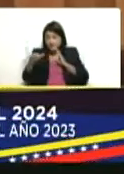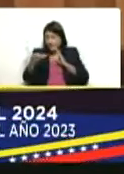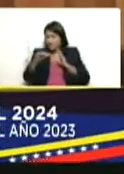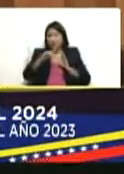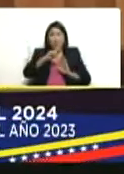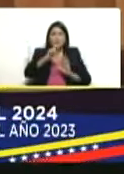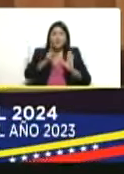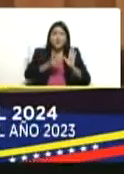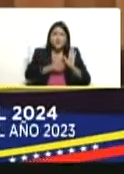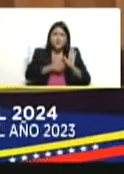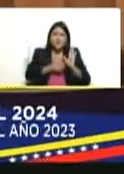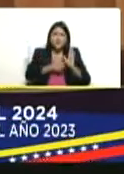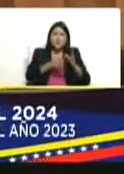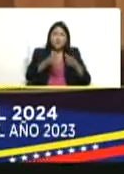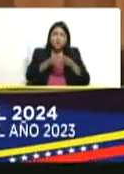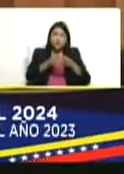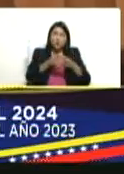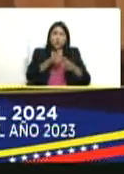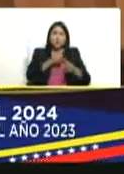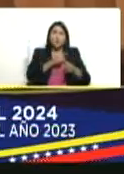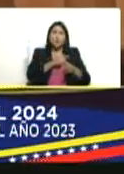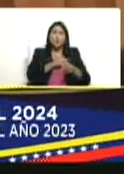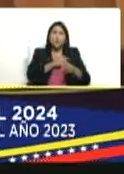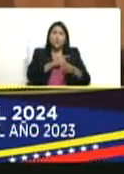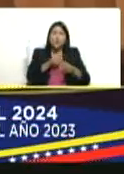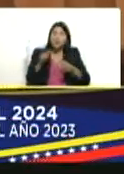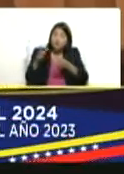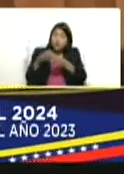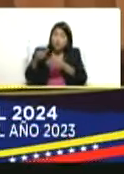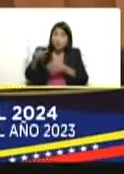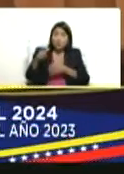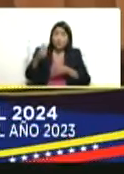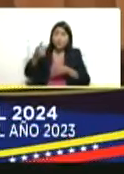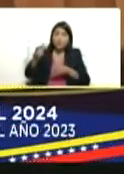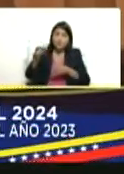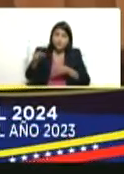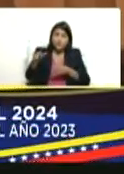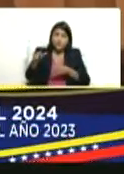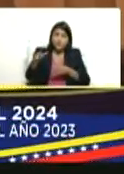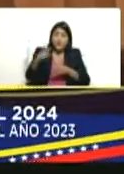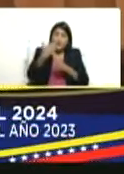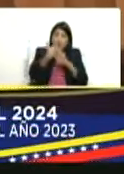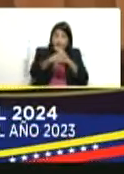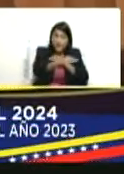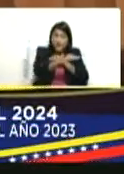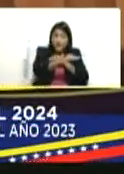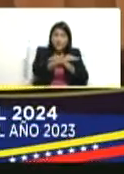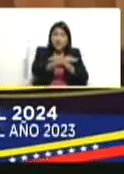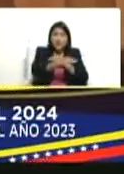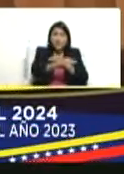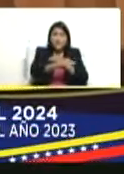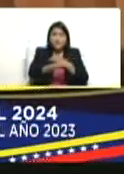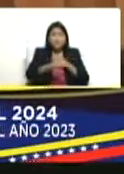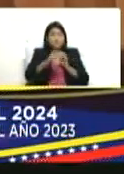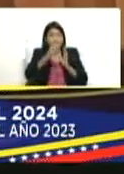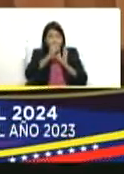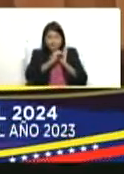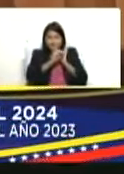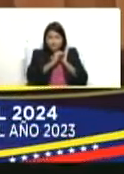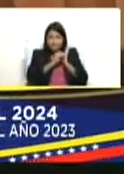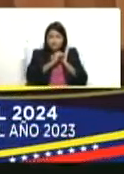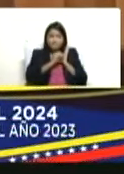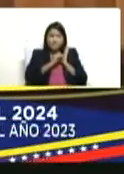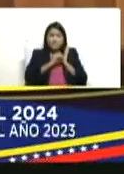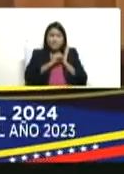íntegramente por la delegación de la Plataforma Unitaria de Venezuela, este documento íntegramente redactado en